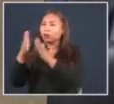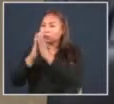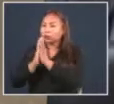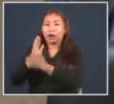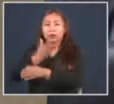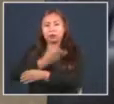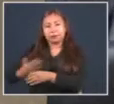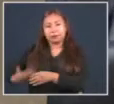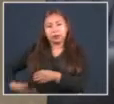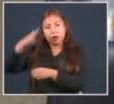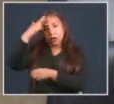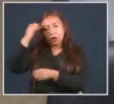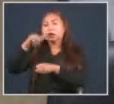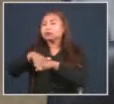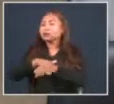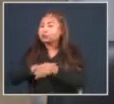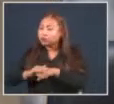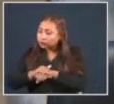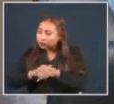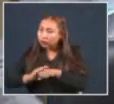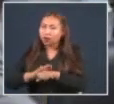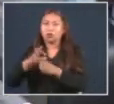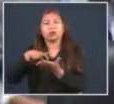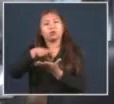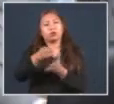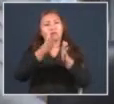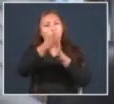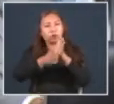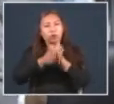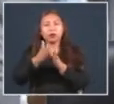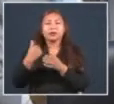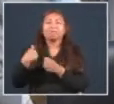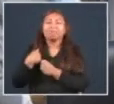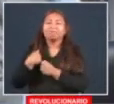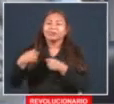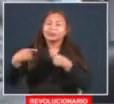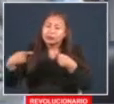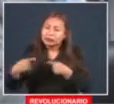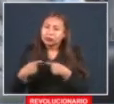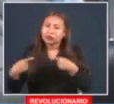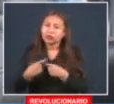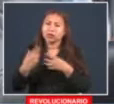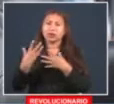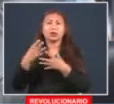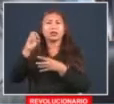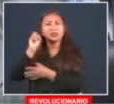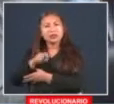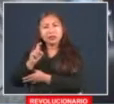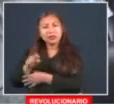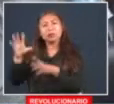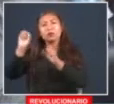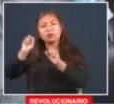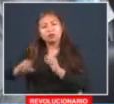por favor le rogamos, especialmente a mi pueblo en Colón, que estamos sufriendo por una moratoria, que no estamos pidiendo